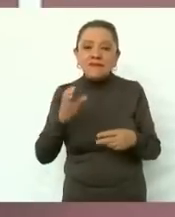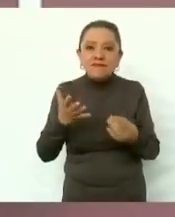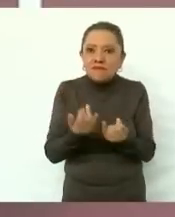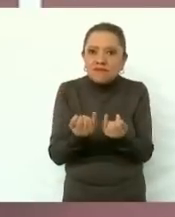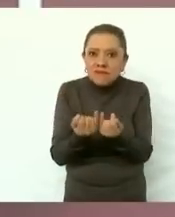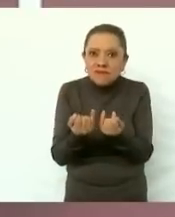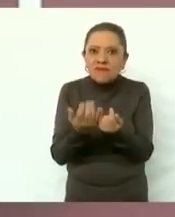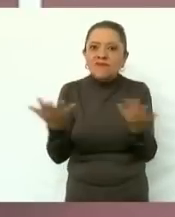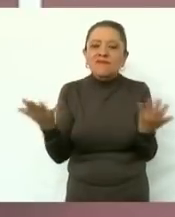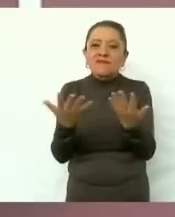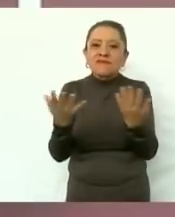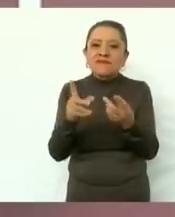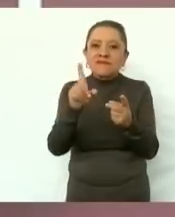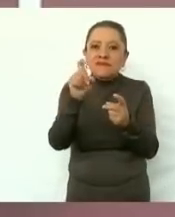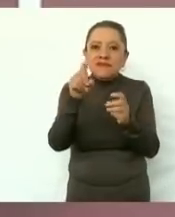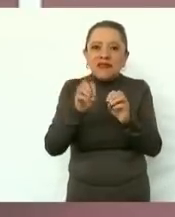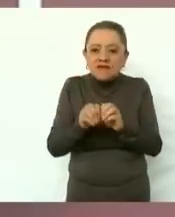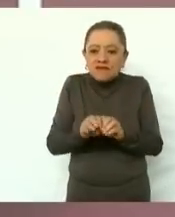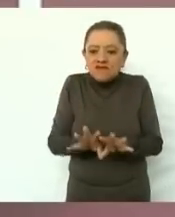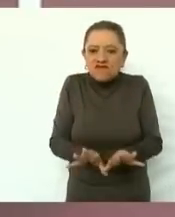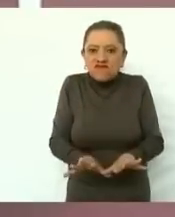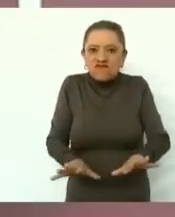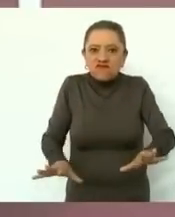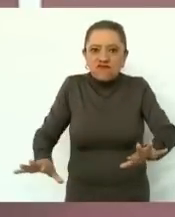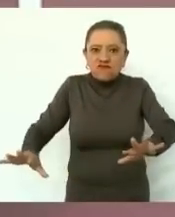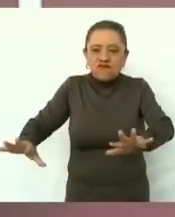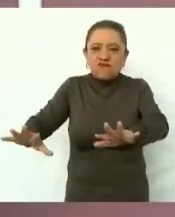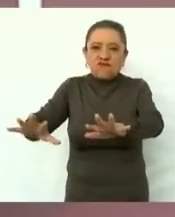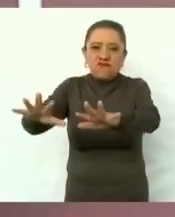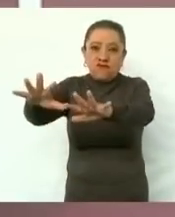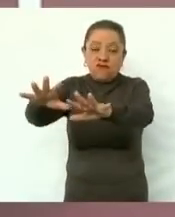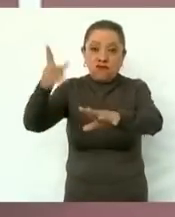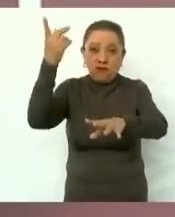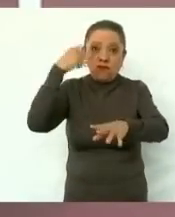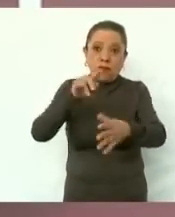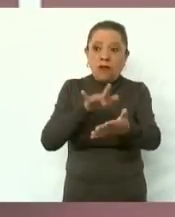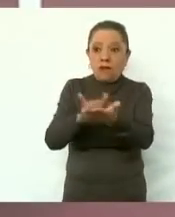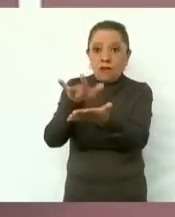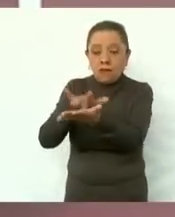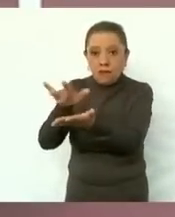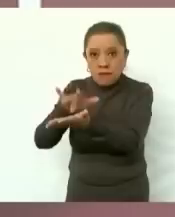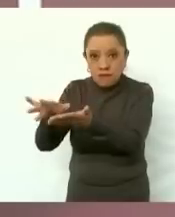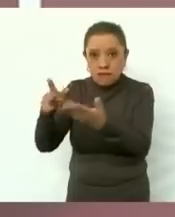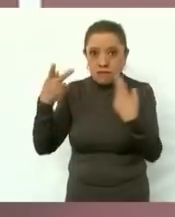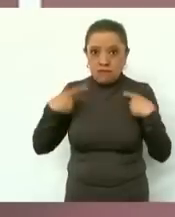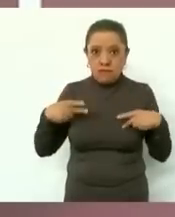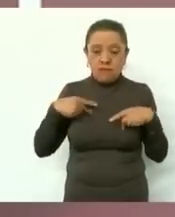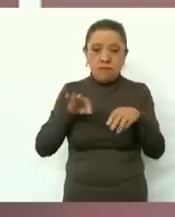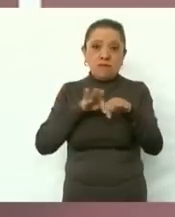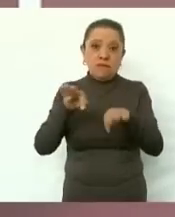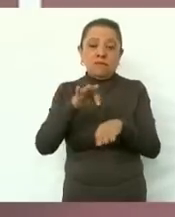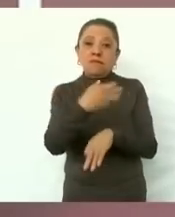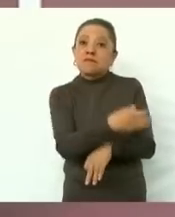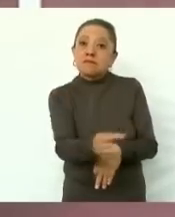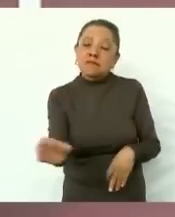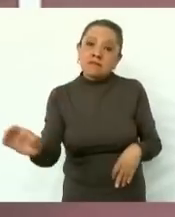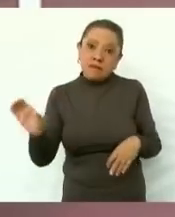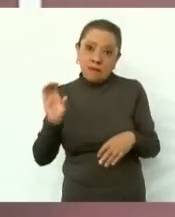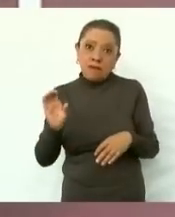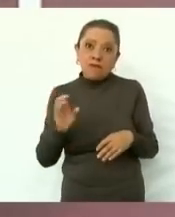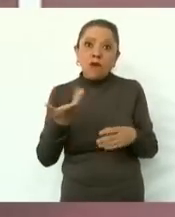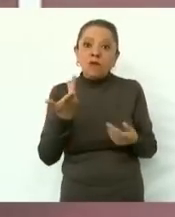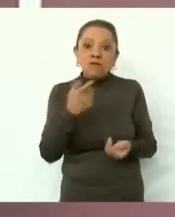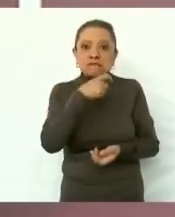más, y apoyar a los productores agrícolas. Vamos a hacer un centro